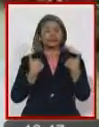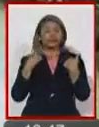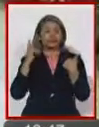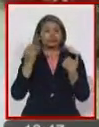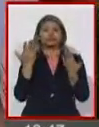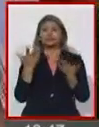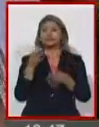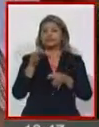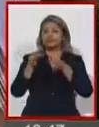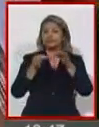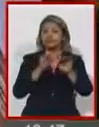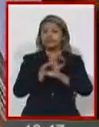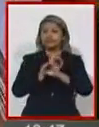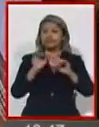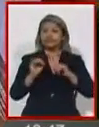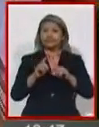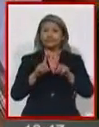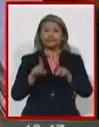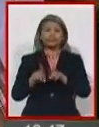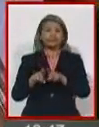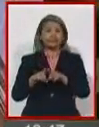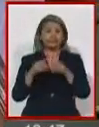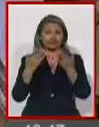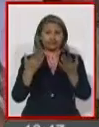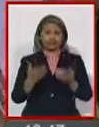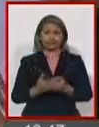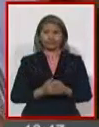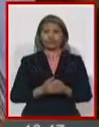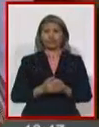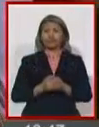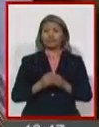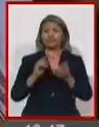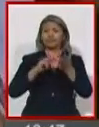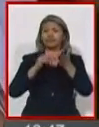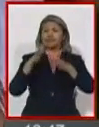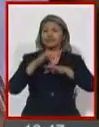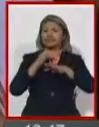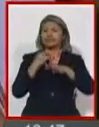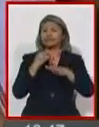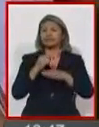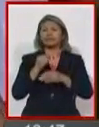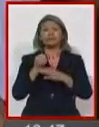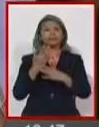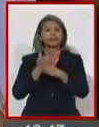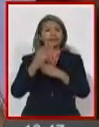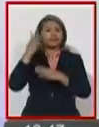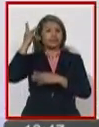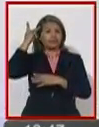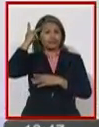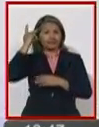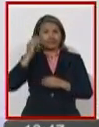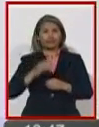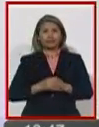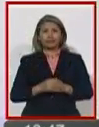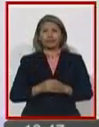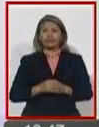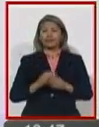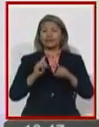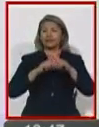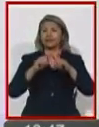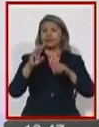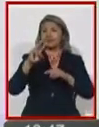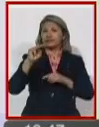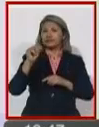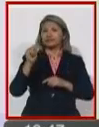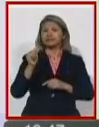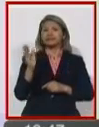haber, no puede haber otra explicación. Pero además, desnuda la manipulación política de la justicia. Sin embargo, para el